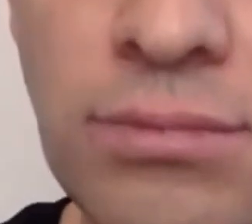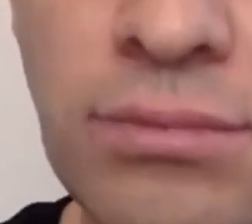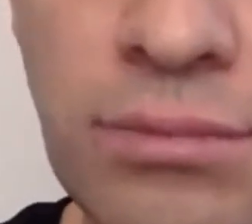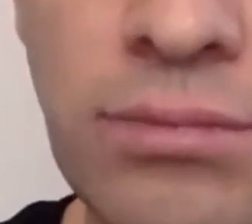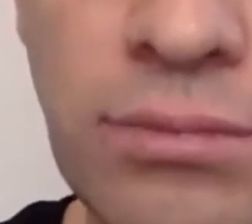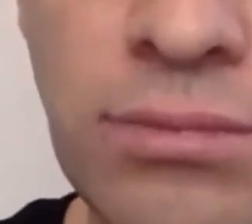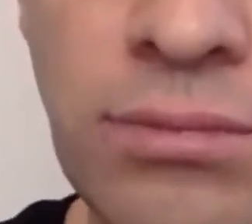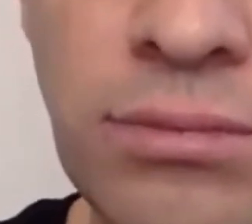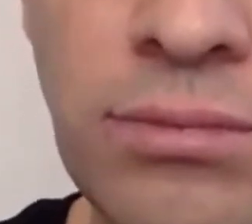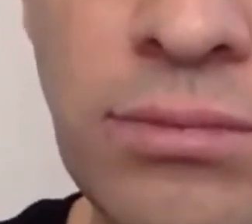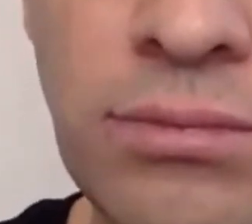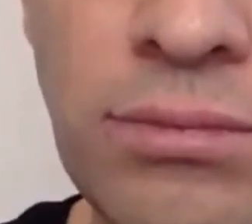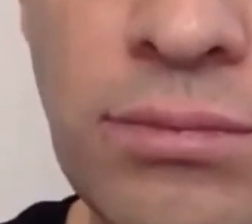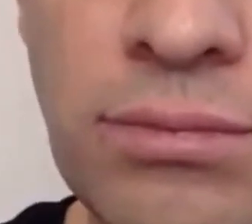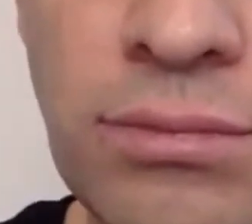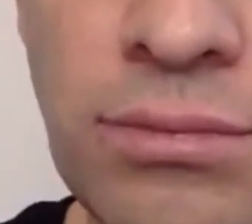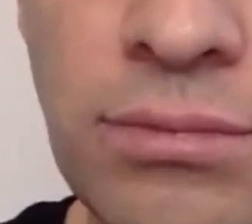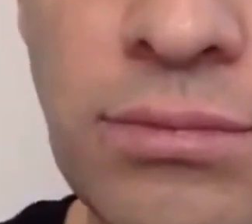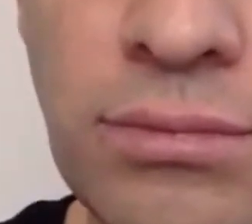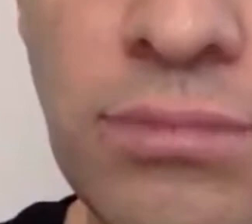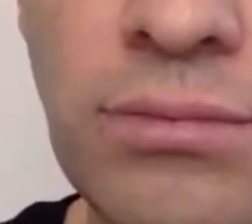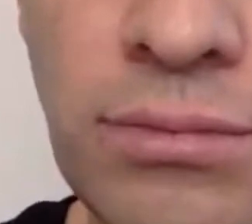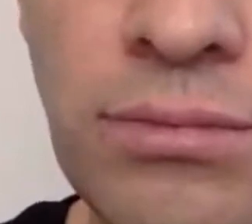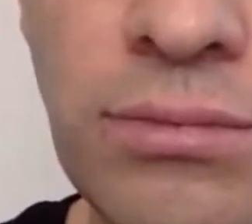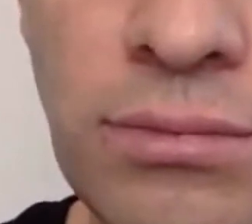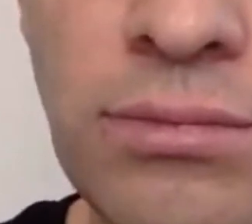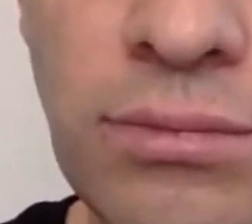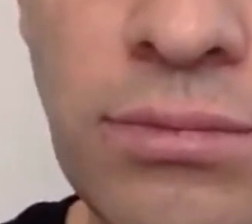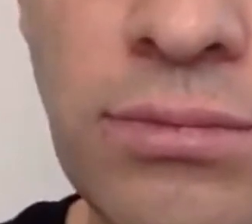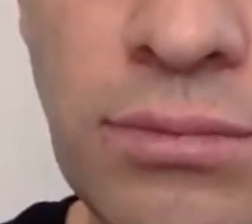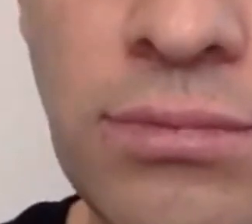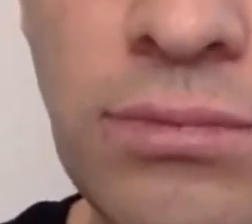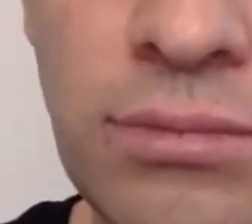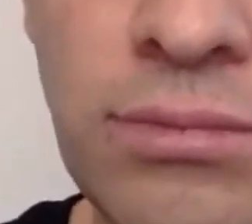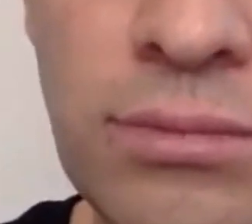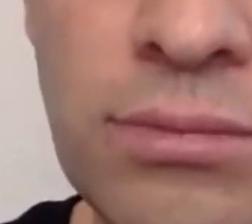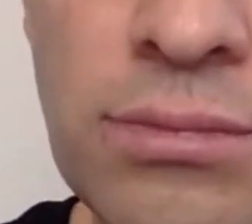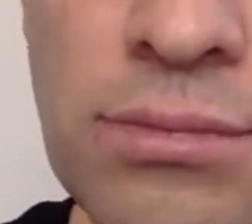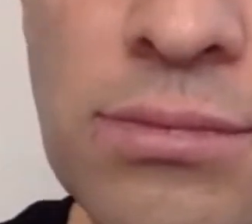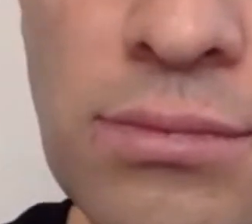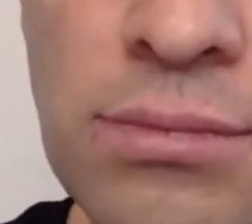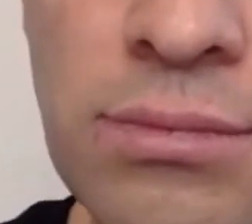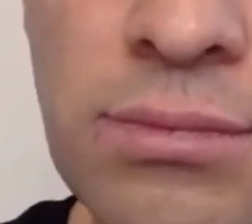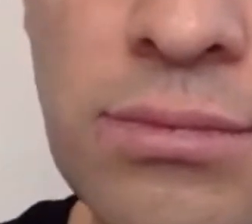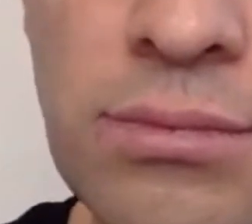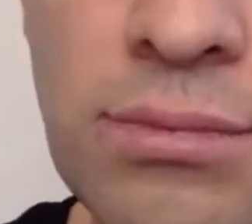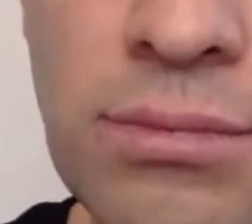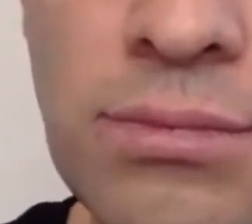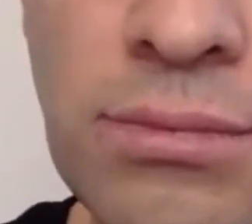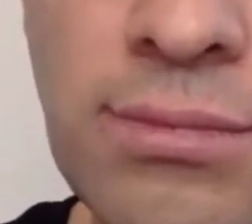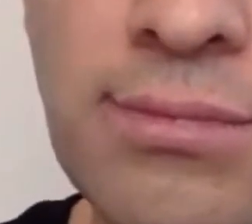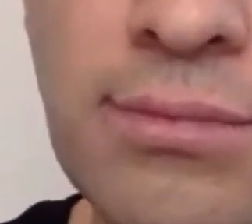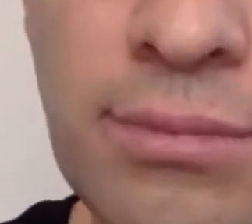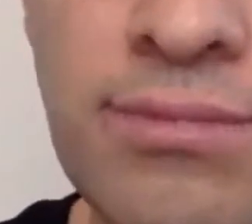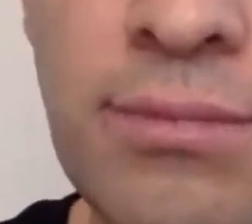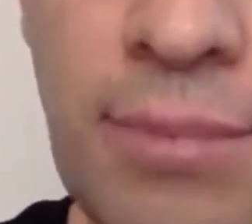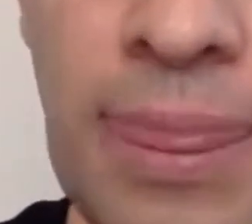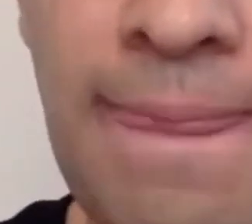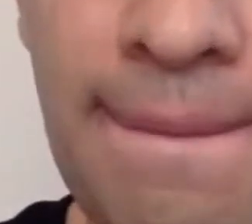Entre tres y cinco niveles. A mí parece ya cinco muy, muy, muy grande, pero creo